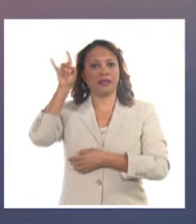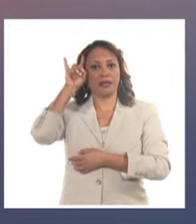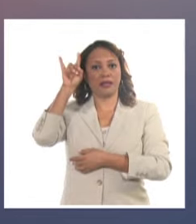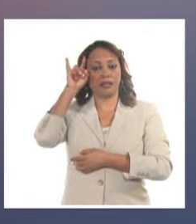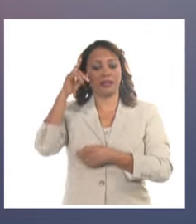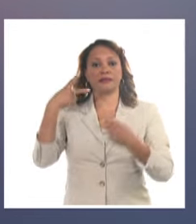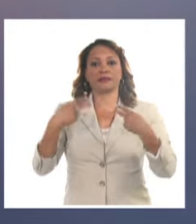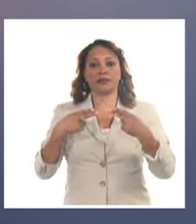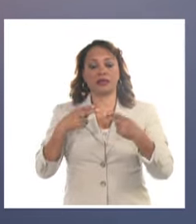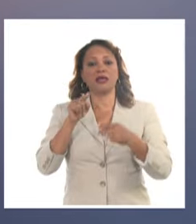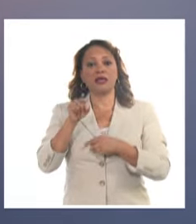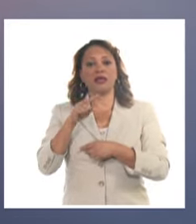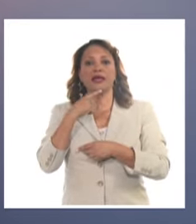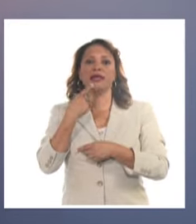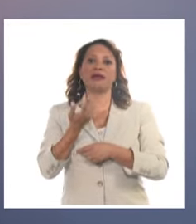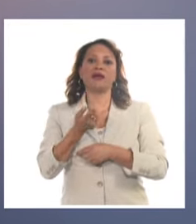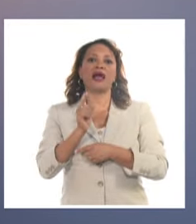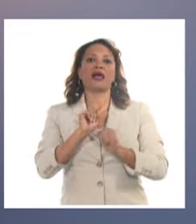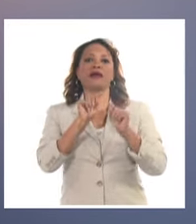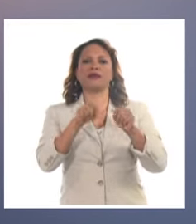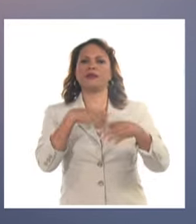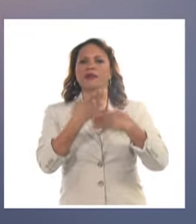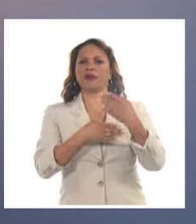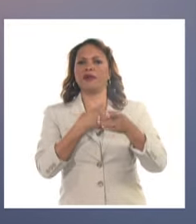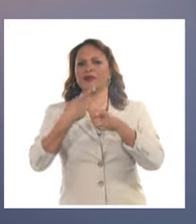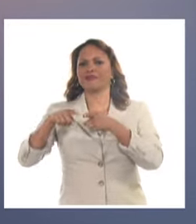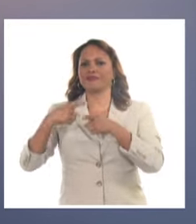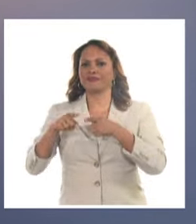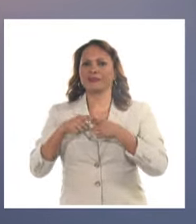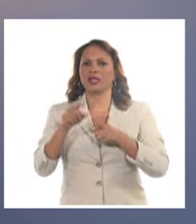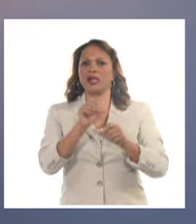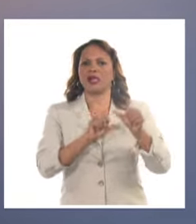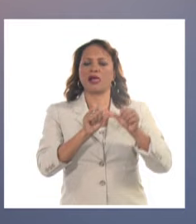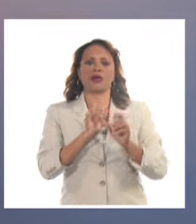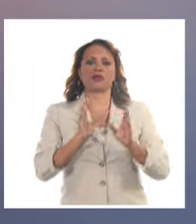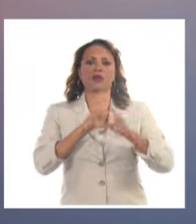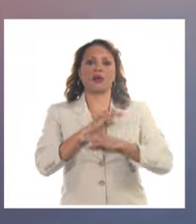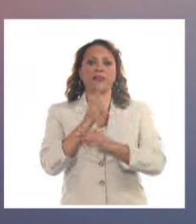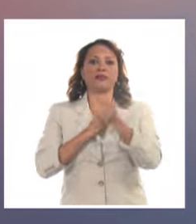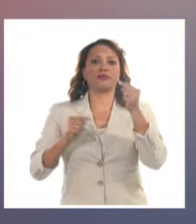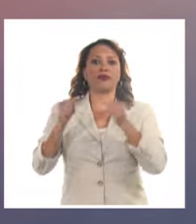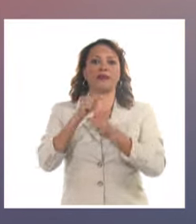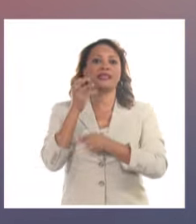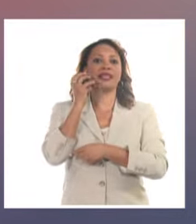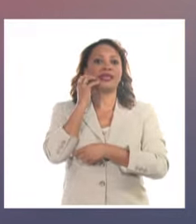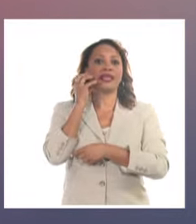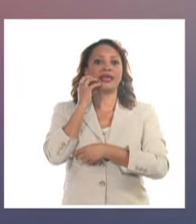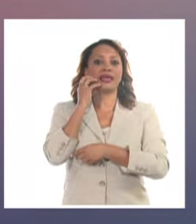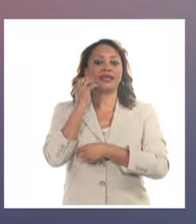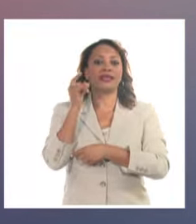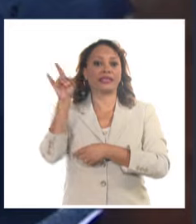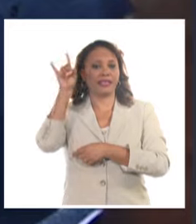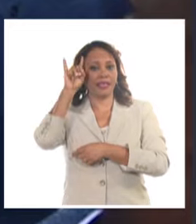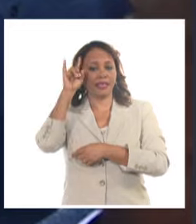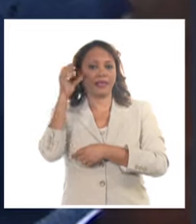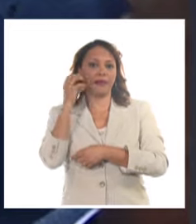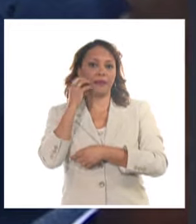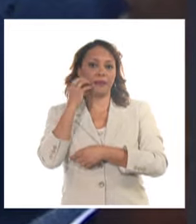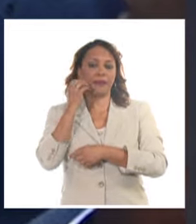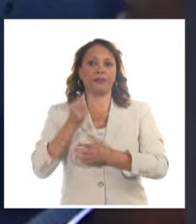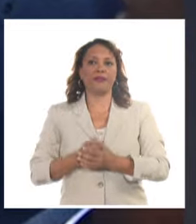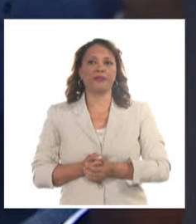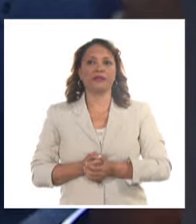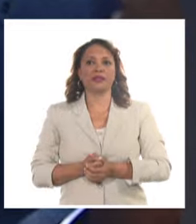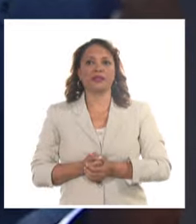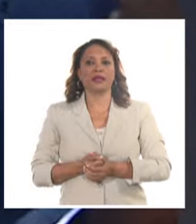impactada por la escasez de materias primas esencialmente de leche en polvo el jefe de estado reconoció la preparación del personal de las